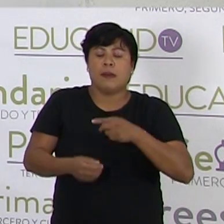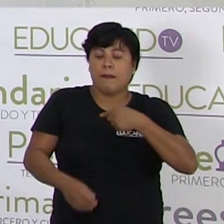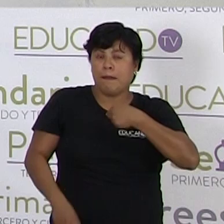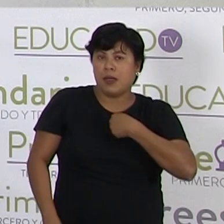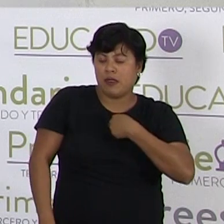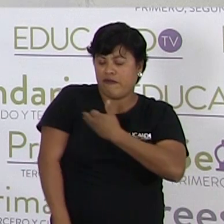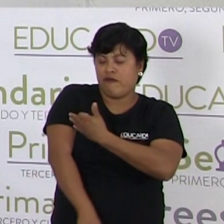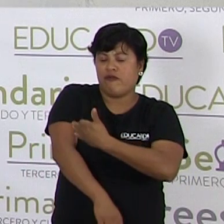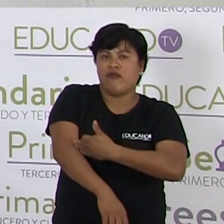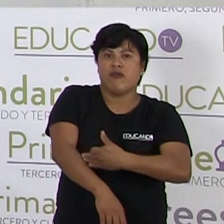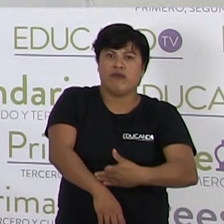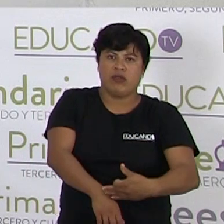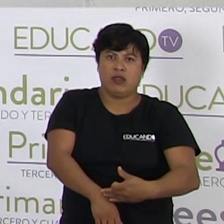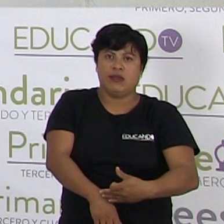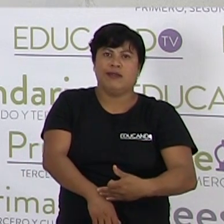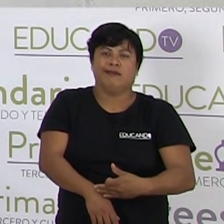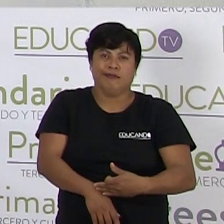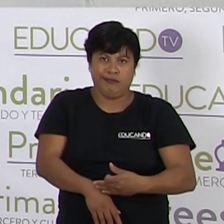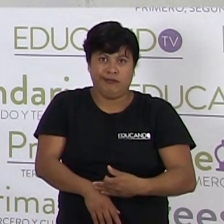mi familia.